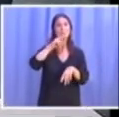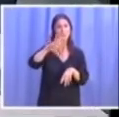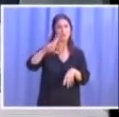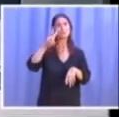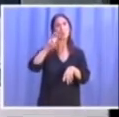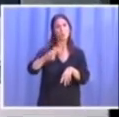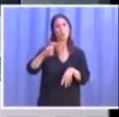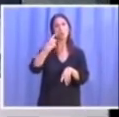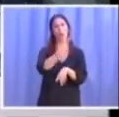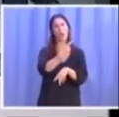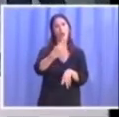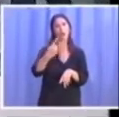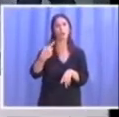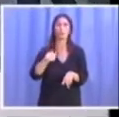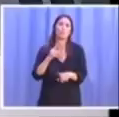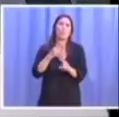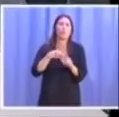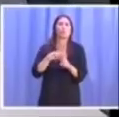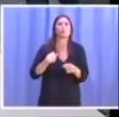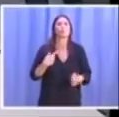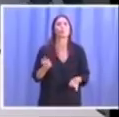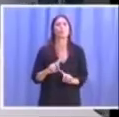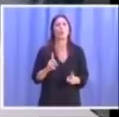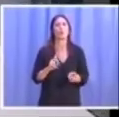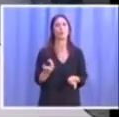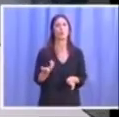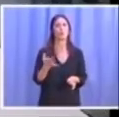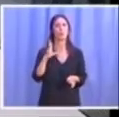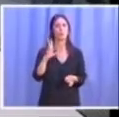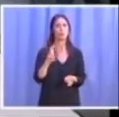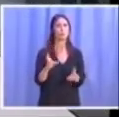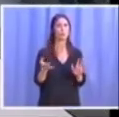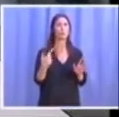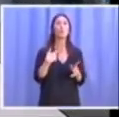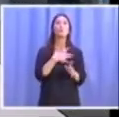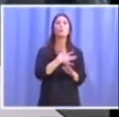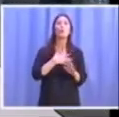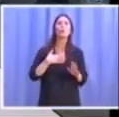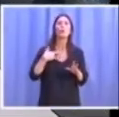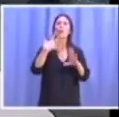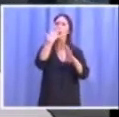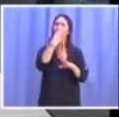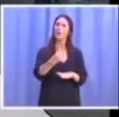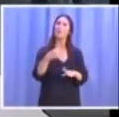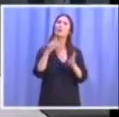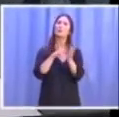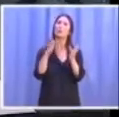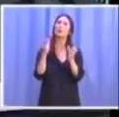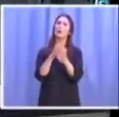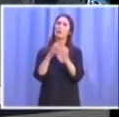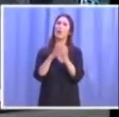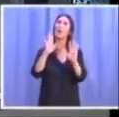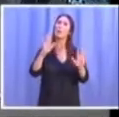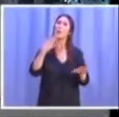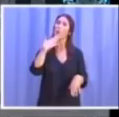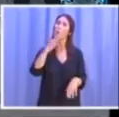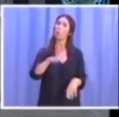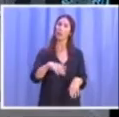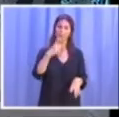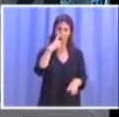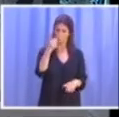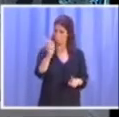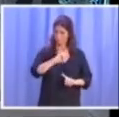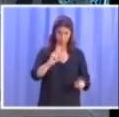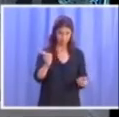segundos. Pero solamente puntualizar una cosa en 5 segundos. Los partidos. Yo quiero que esté el AVE en Granada, pero le digo al señor Cuenca que no va a estar en junio y no va a